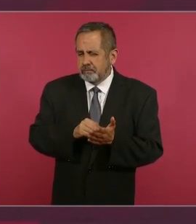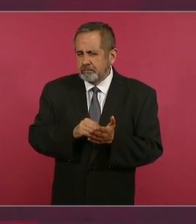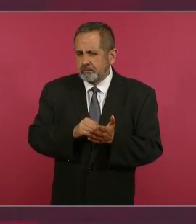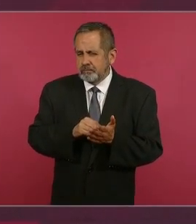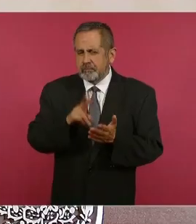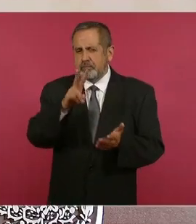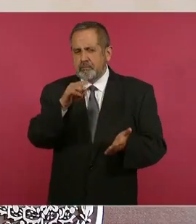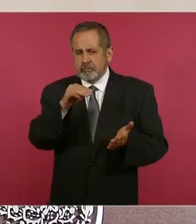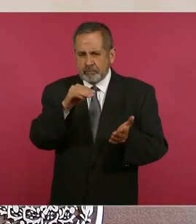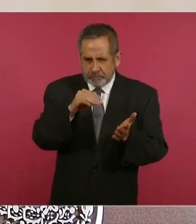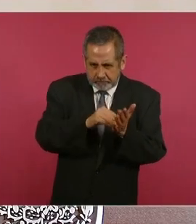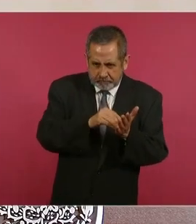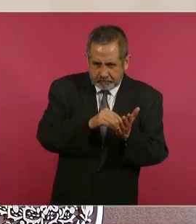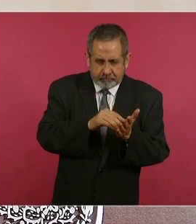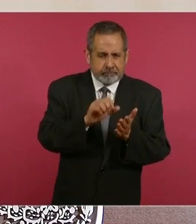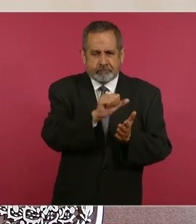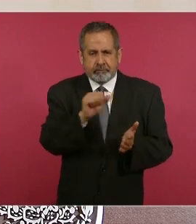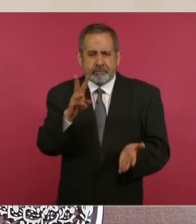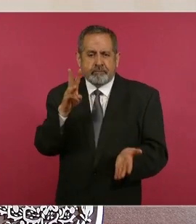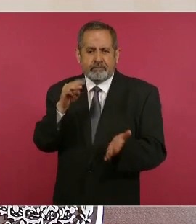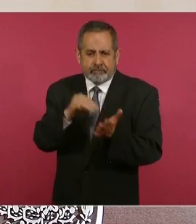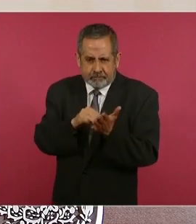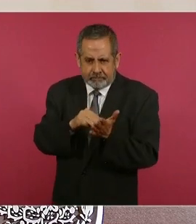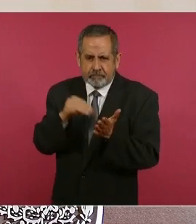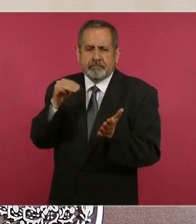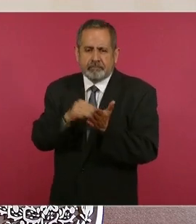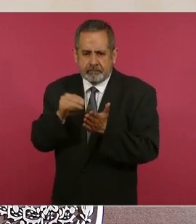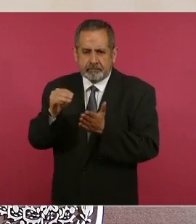a 3,000 millones.